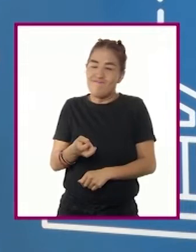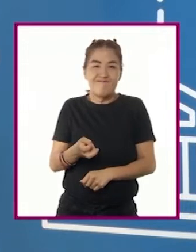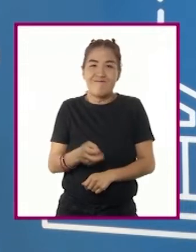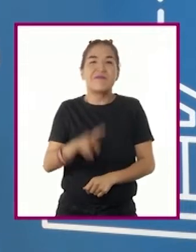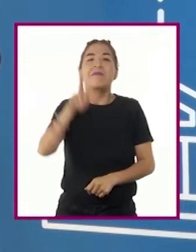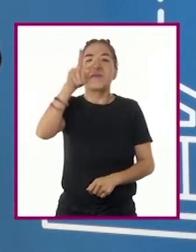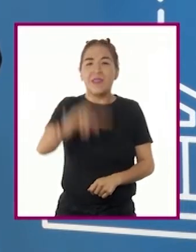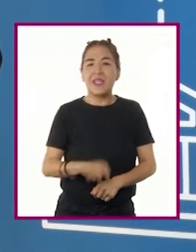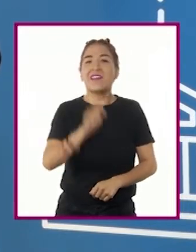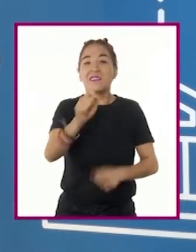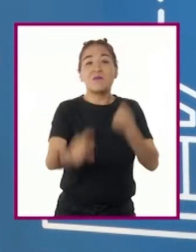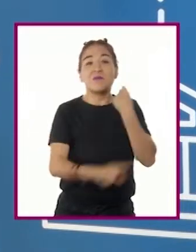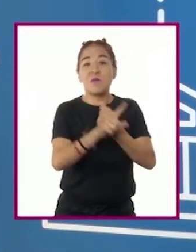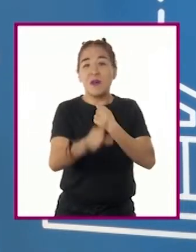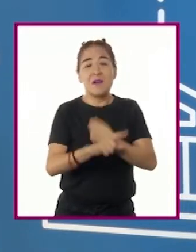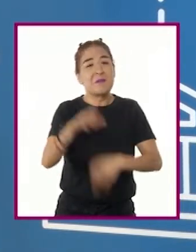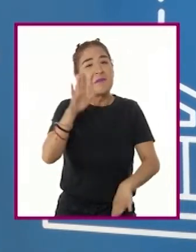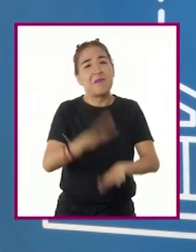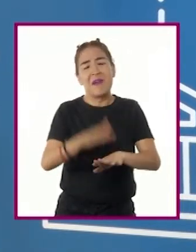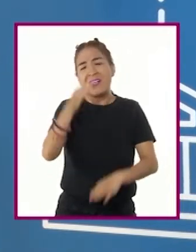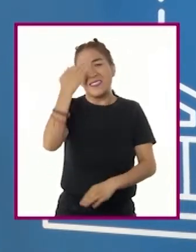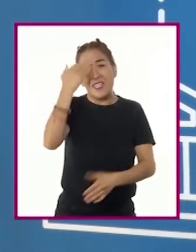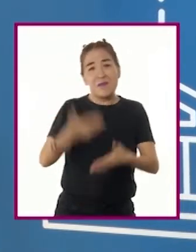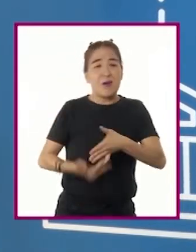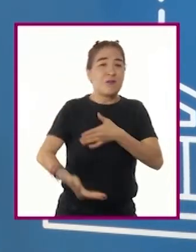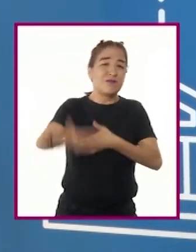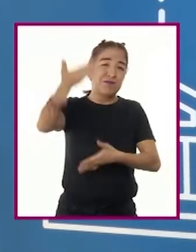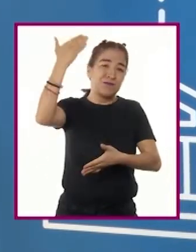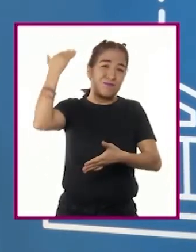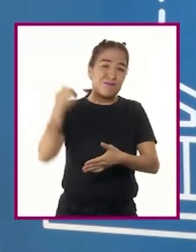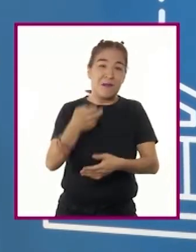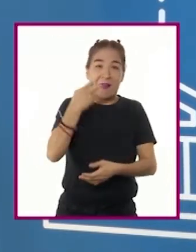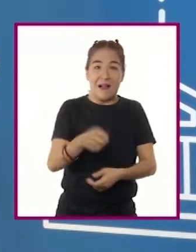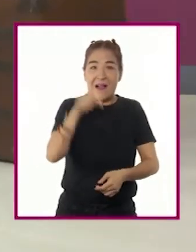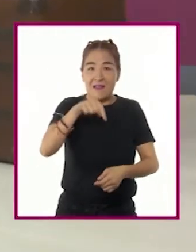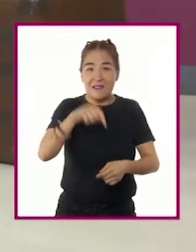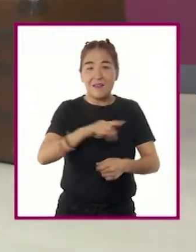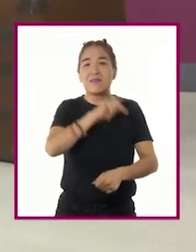realidad, es un problema que tiene mucho tiempo de ocurrir en nuestro país.